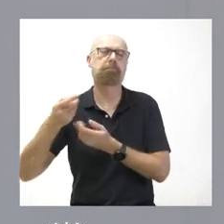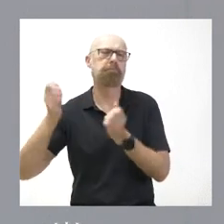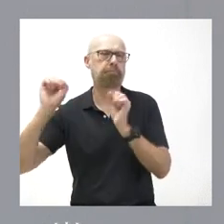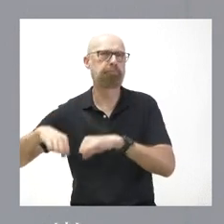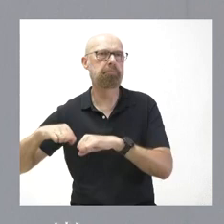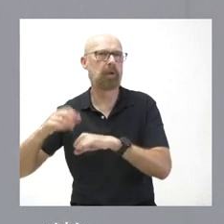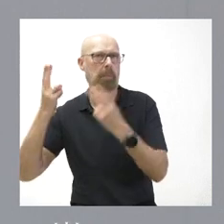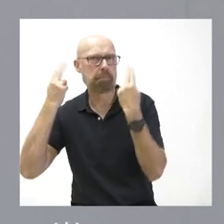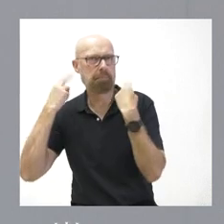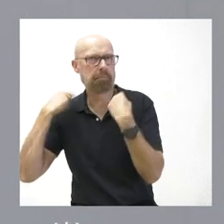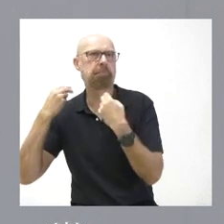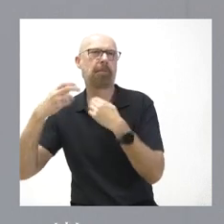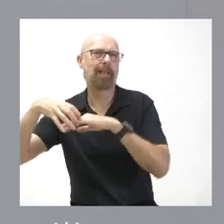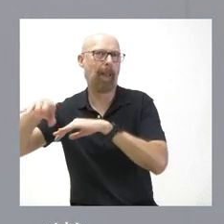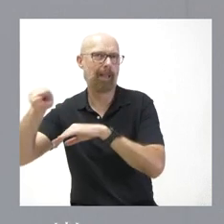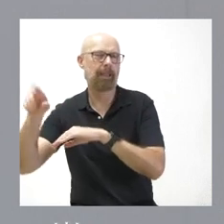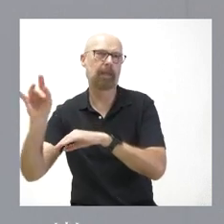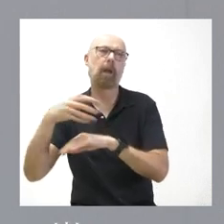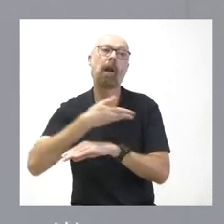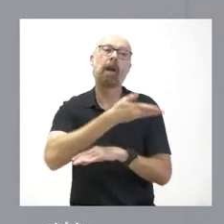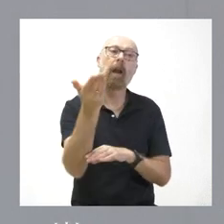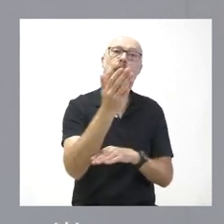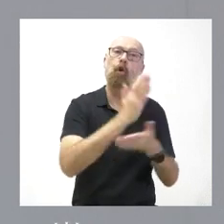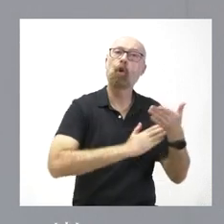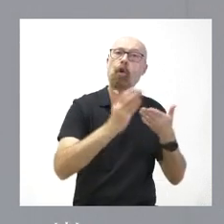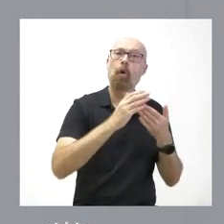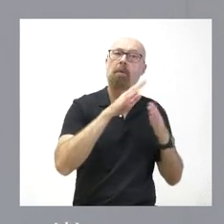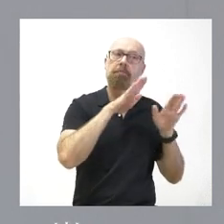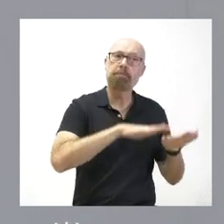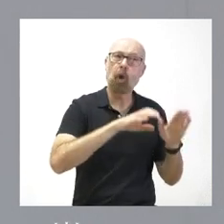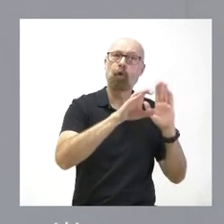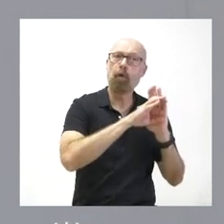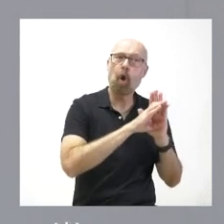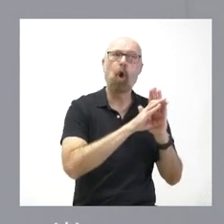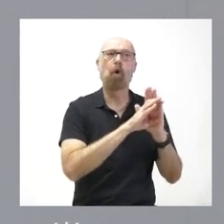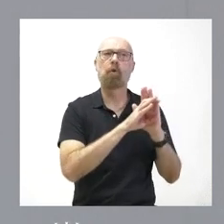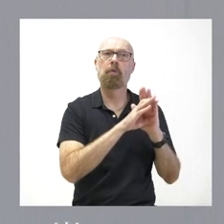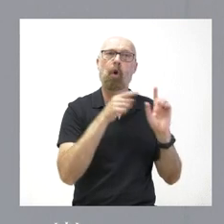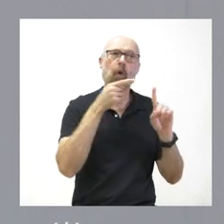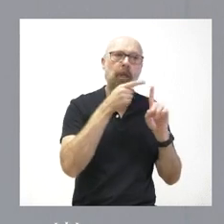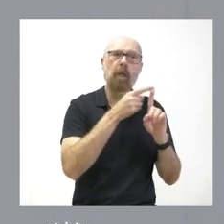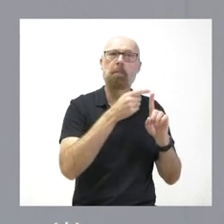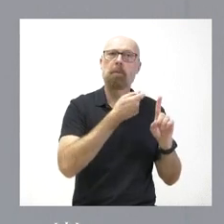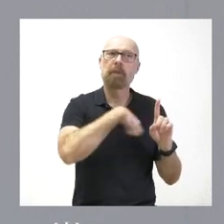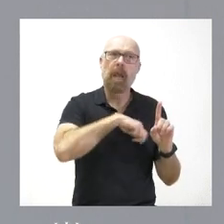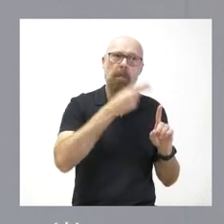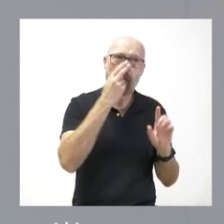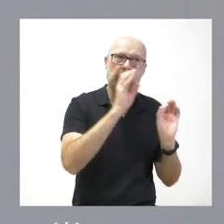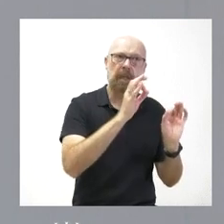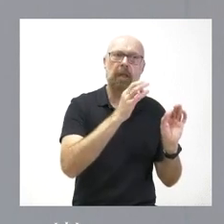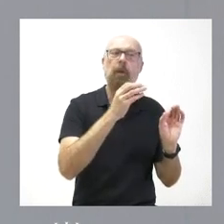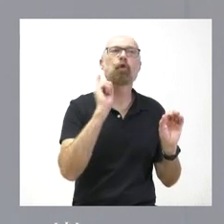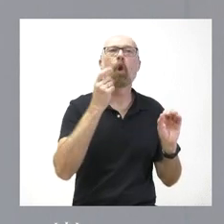resto de los españoles que somos leales con la Constitución y con con el proyecto Nacional de España se nos va a dar lo que sobre simplemente se nos va a